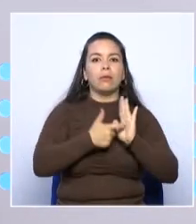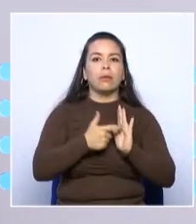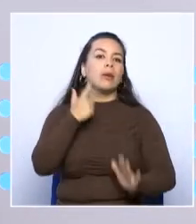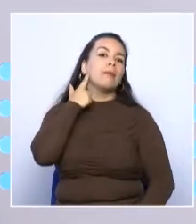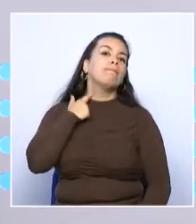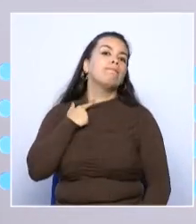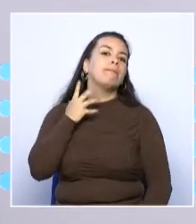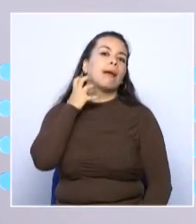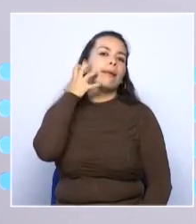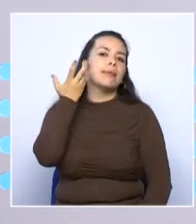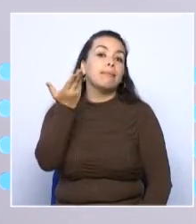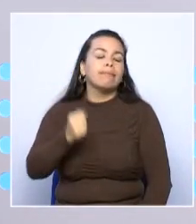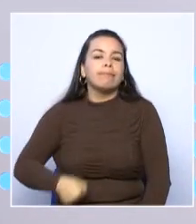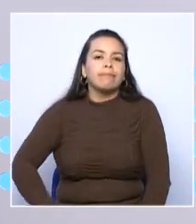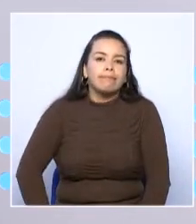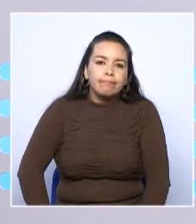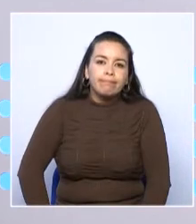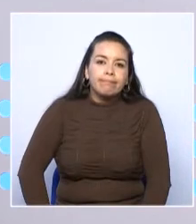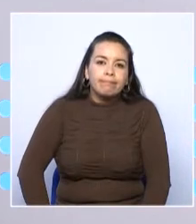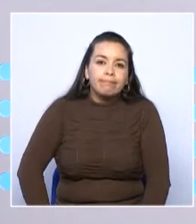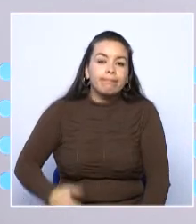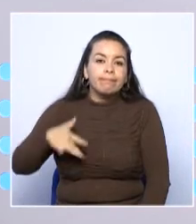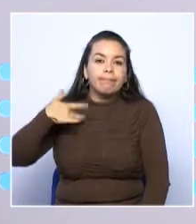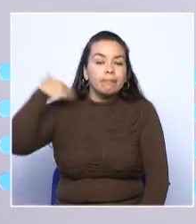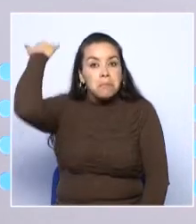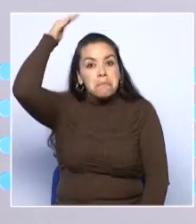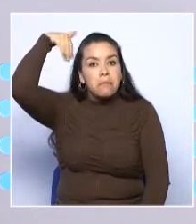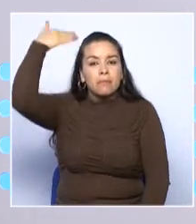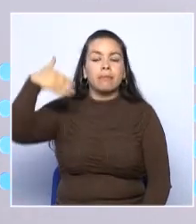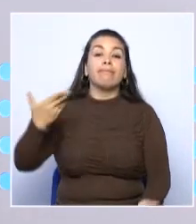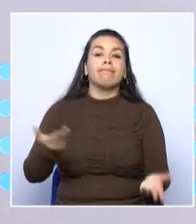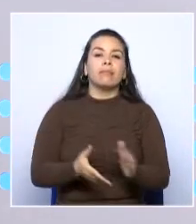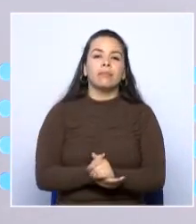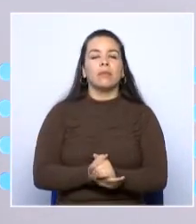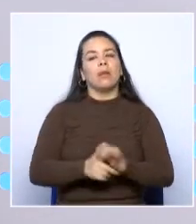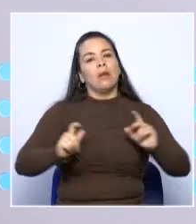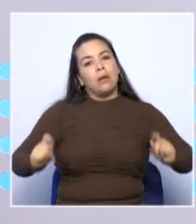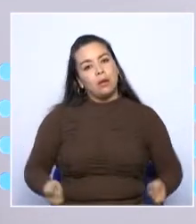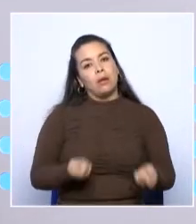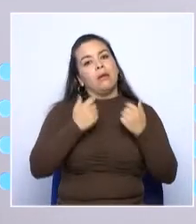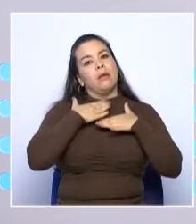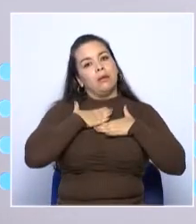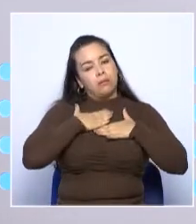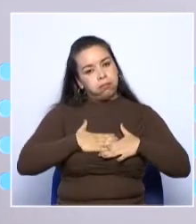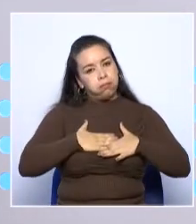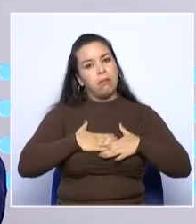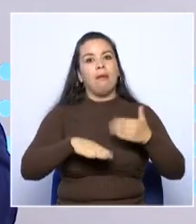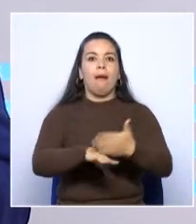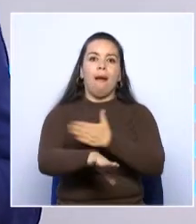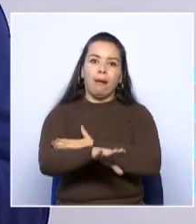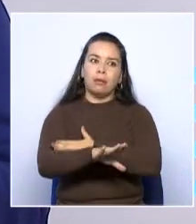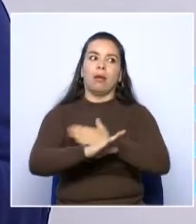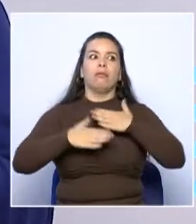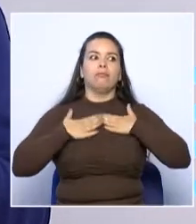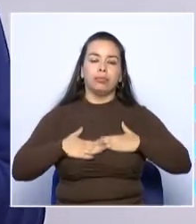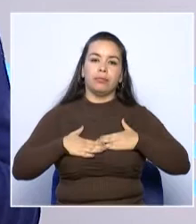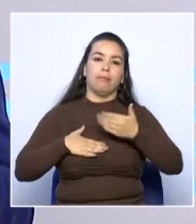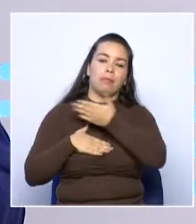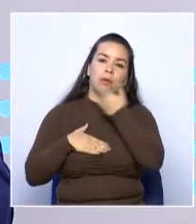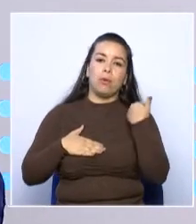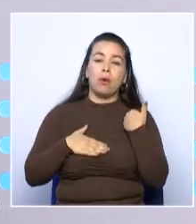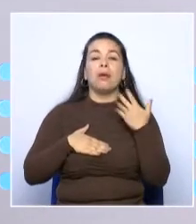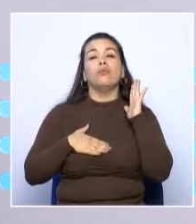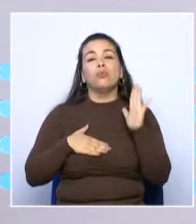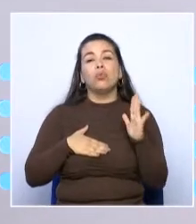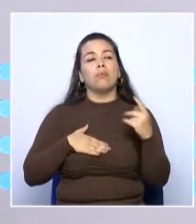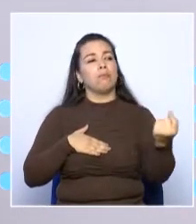tiroides. No sentía nada. Afortunadamente muchos de estos casos los estamos encontrando a tiempo. Hay preguntas